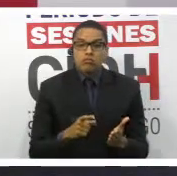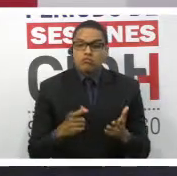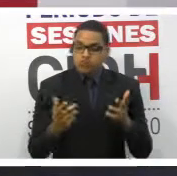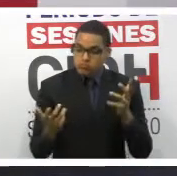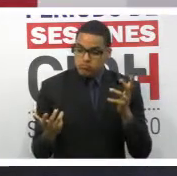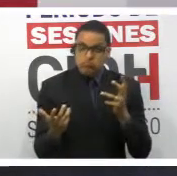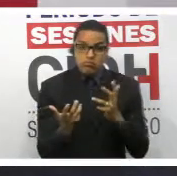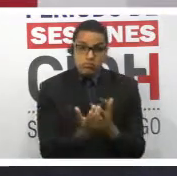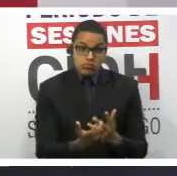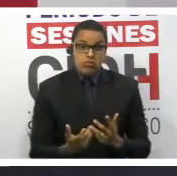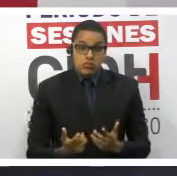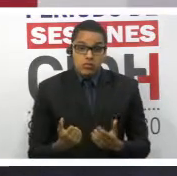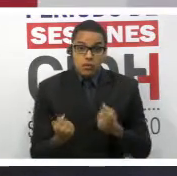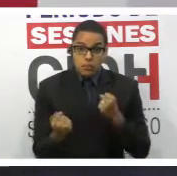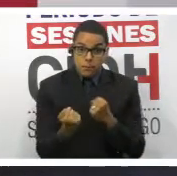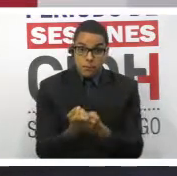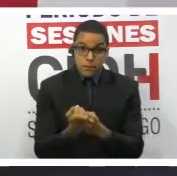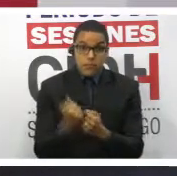by